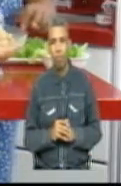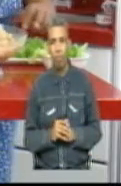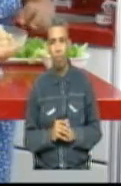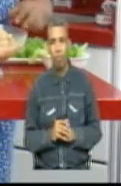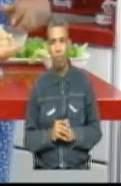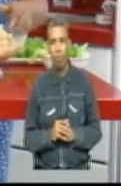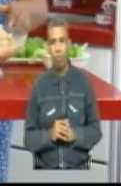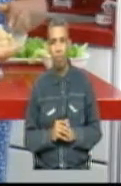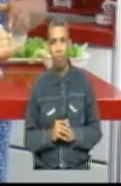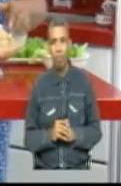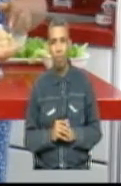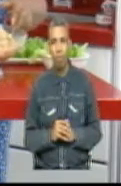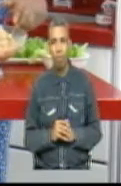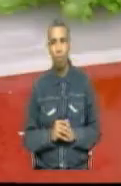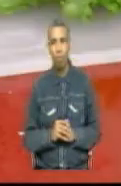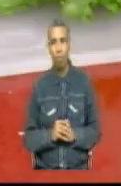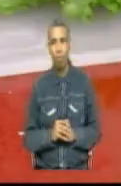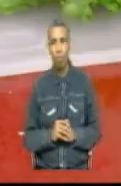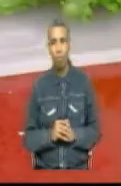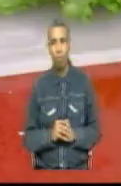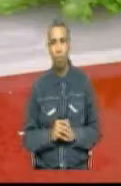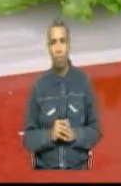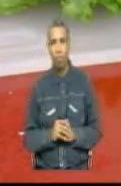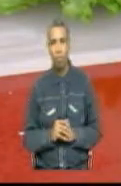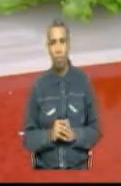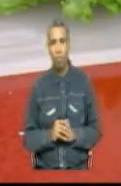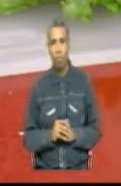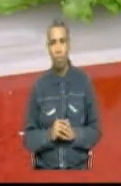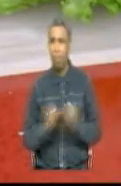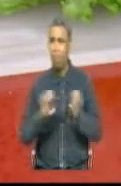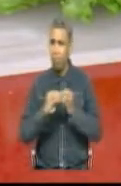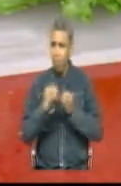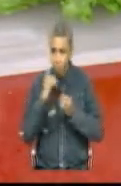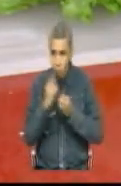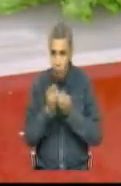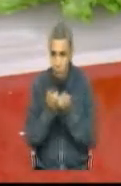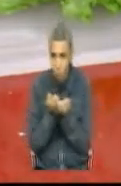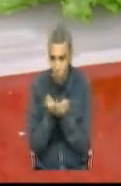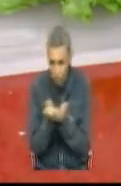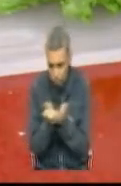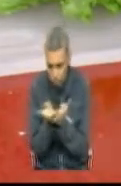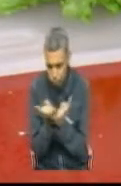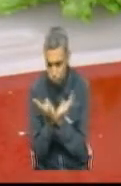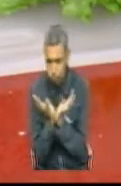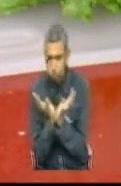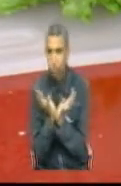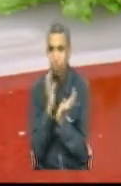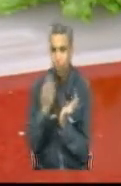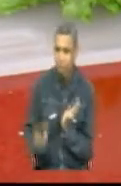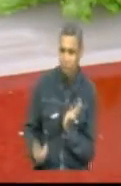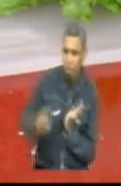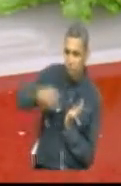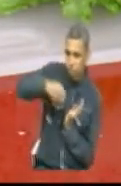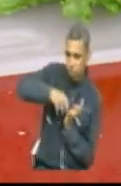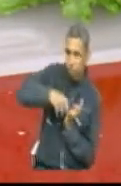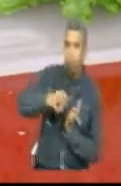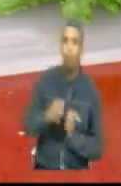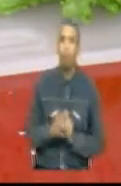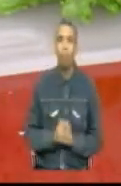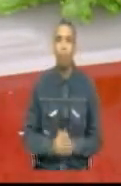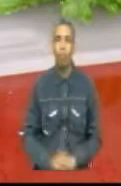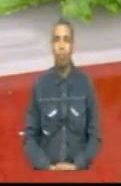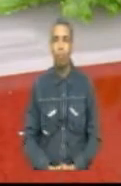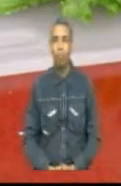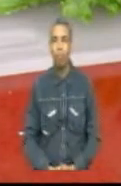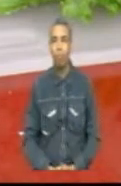agarras primera entonces lechuga alguna cama de lechuga sí pero entonces que se está colocando la mezcla de los ingredientes que